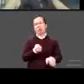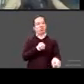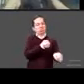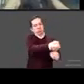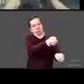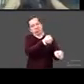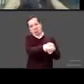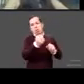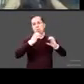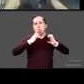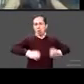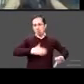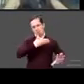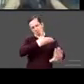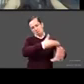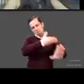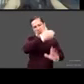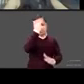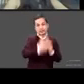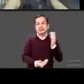la mayoría de los niños en este país